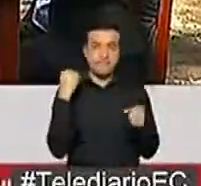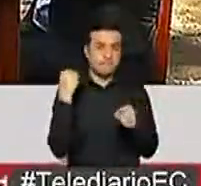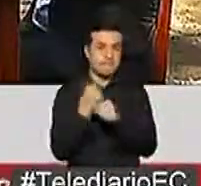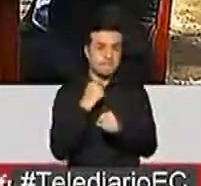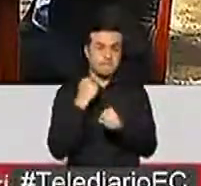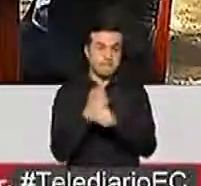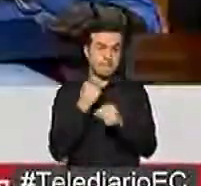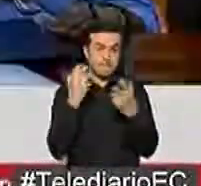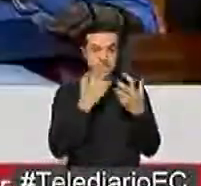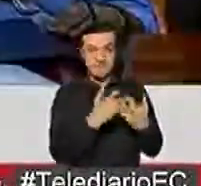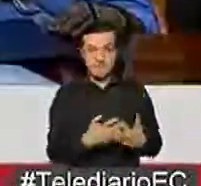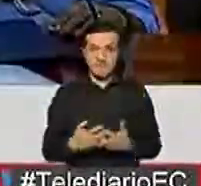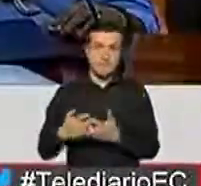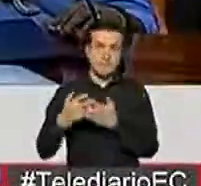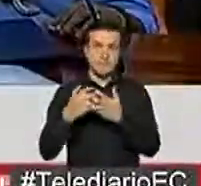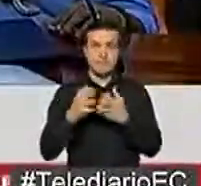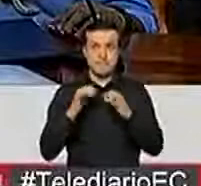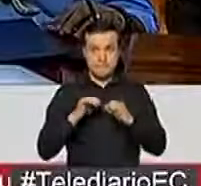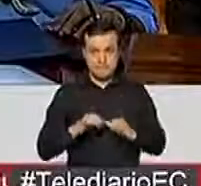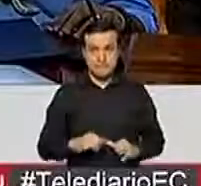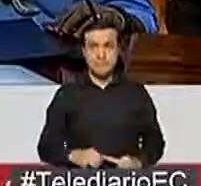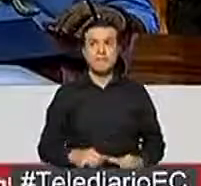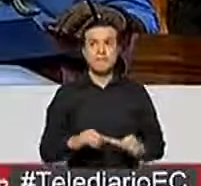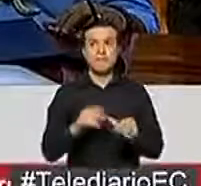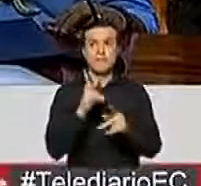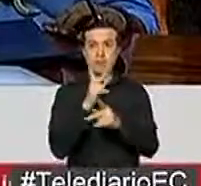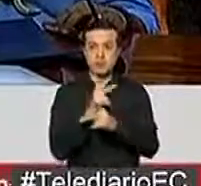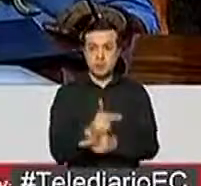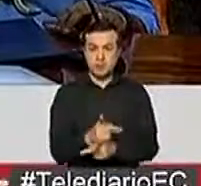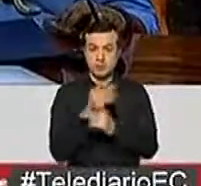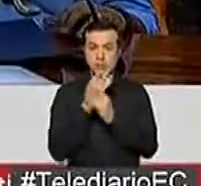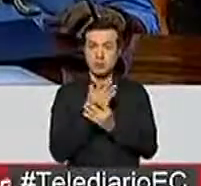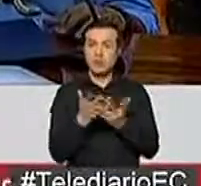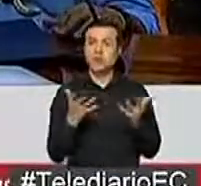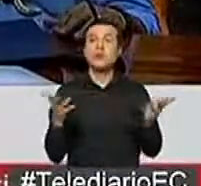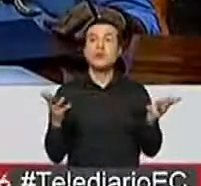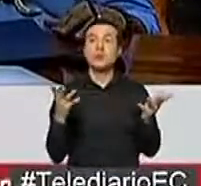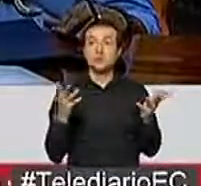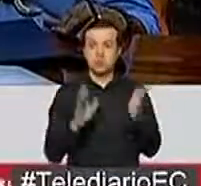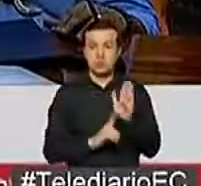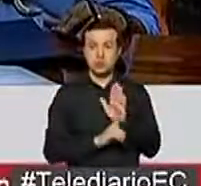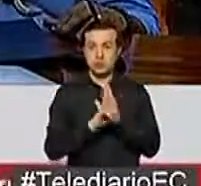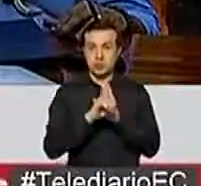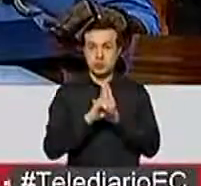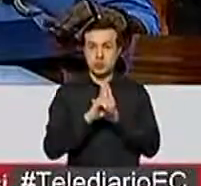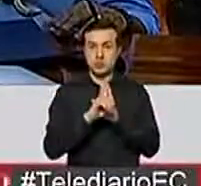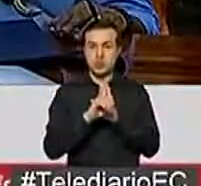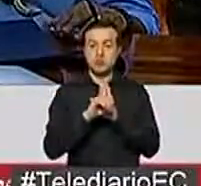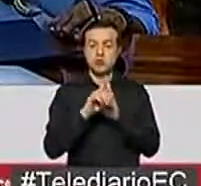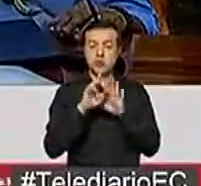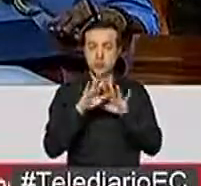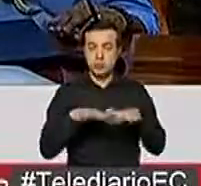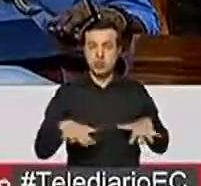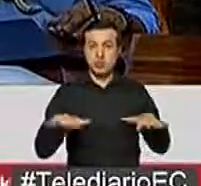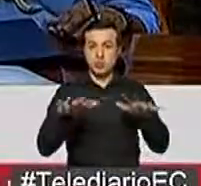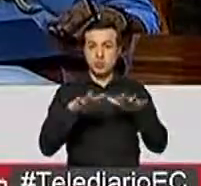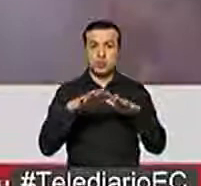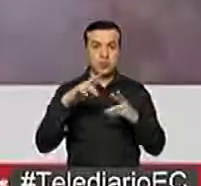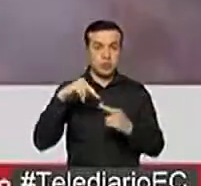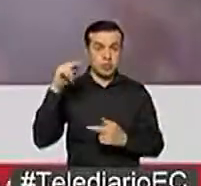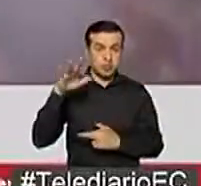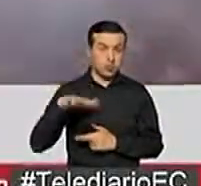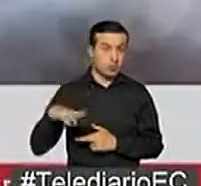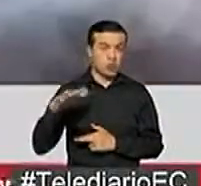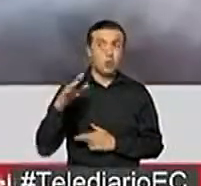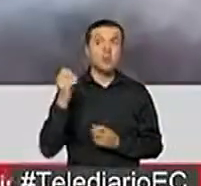conjunto para la conservación y para el desarrollo racional, sostenible de esa región.